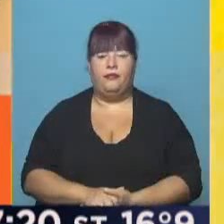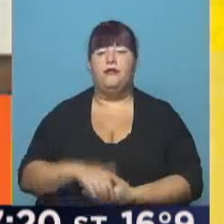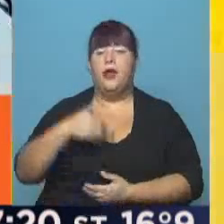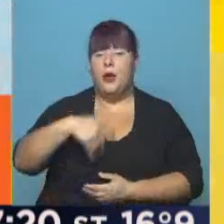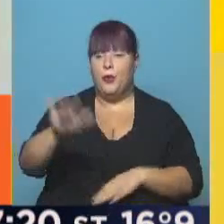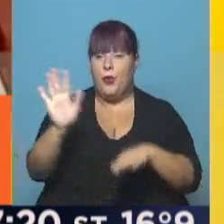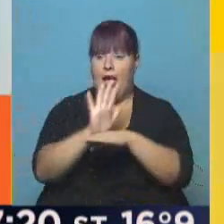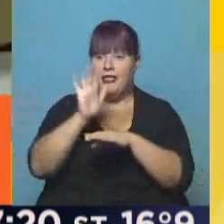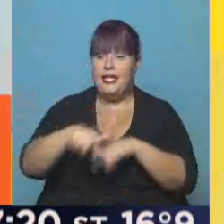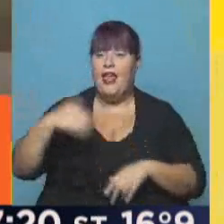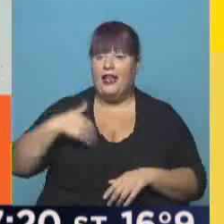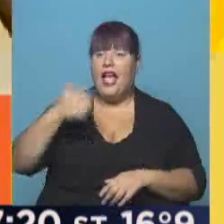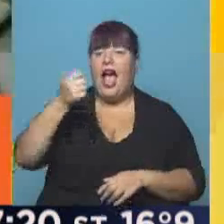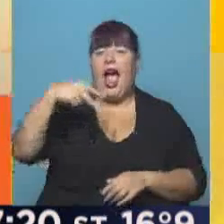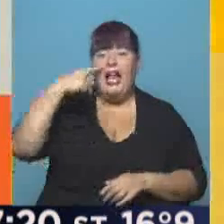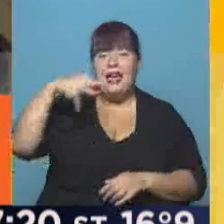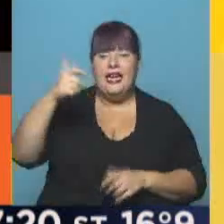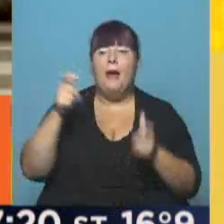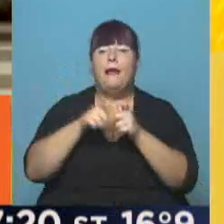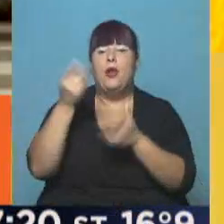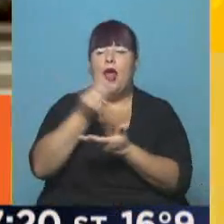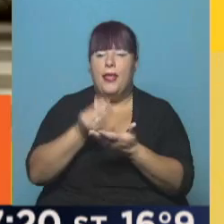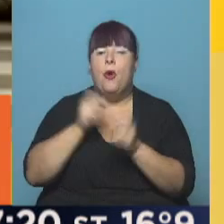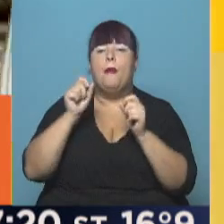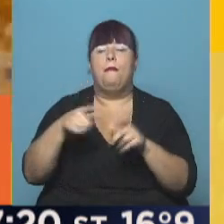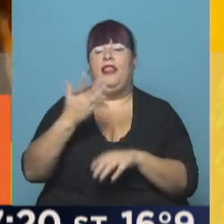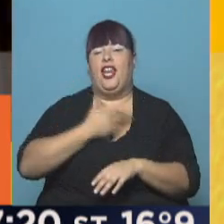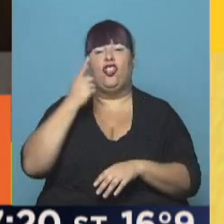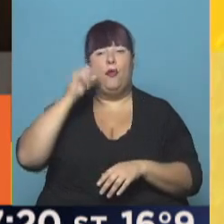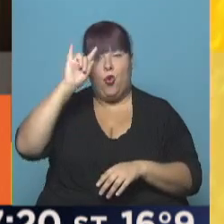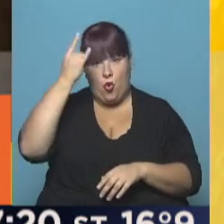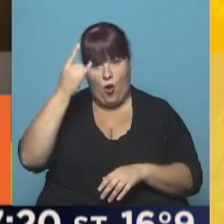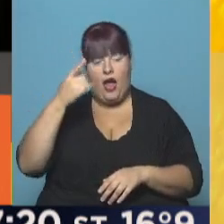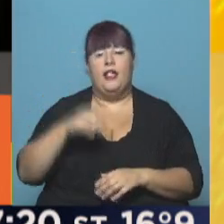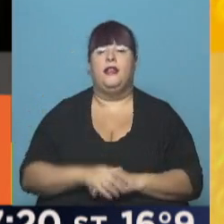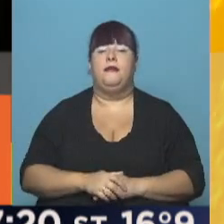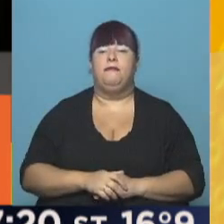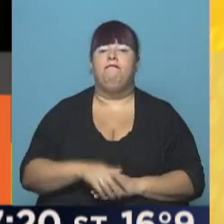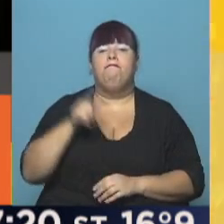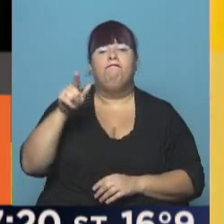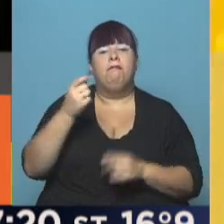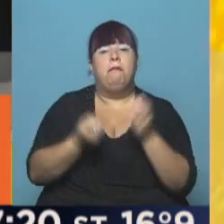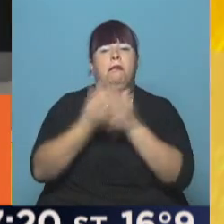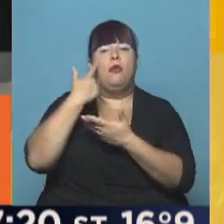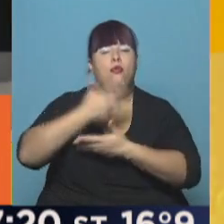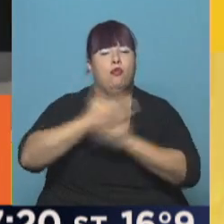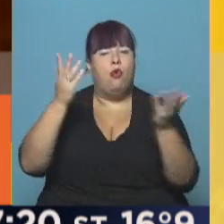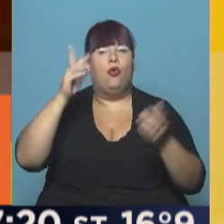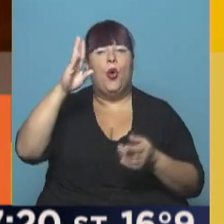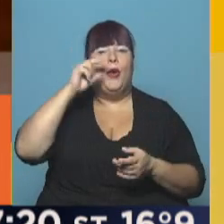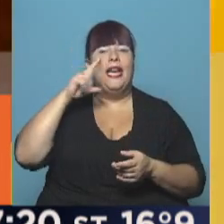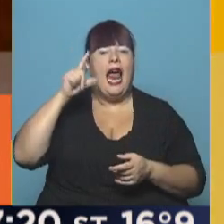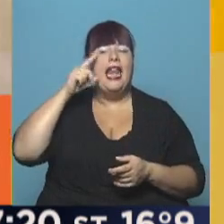Llega a los cines argentinos Anina, la película de animación dirigida por el uruguayo Alfredo Soderguit, que tuvo su estreno mundial en la Berlinale